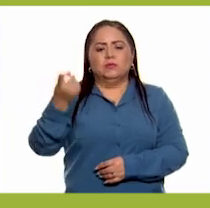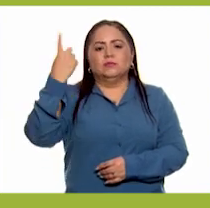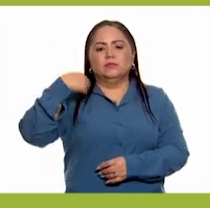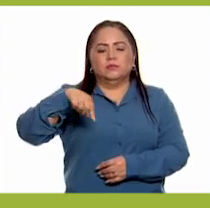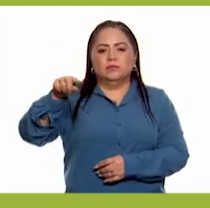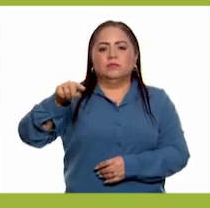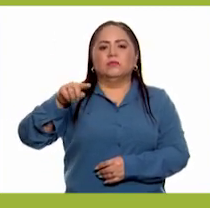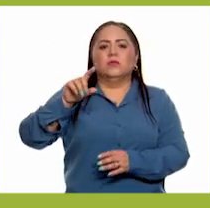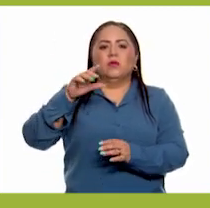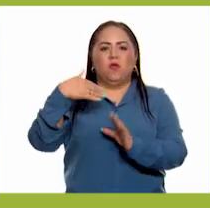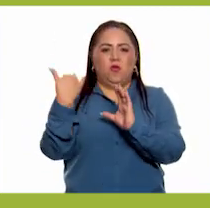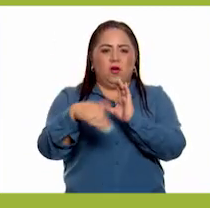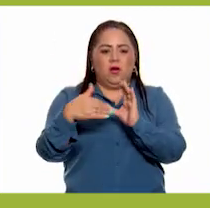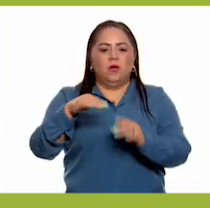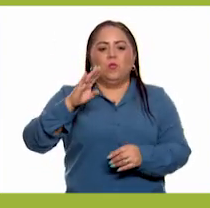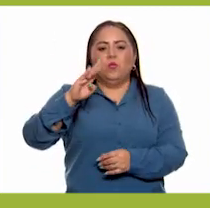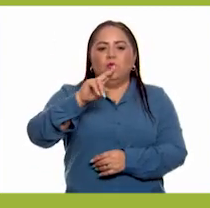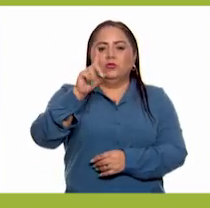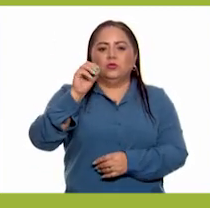sep.gob.mx. Correo